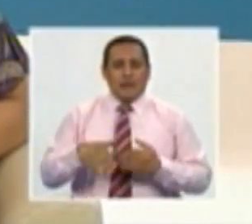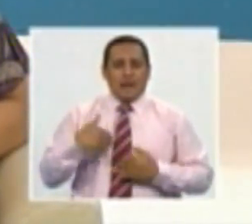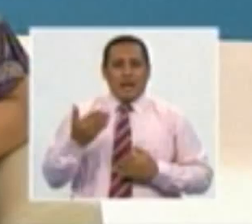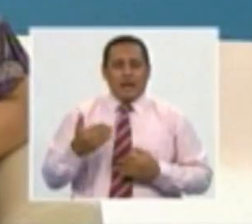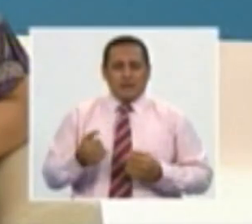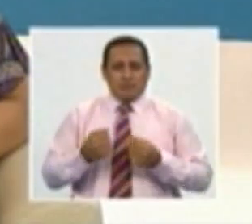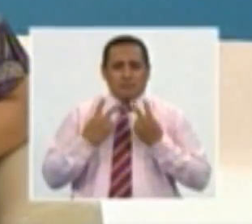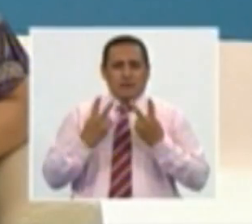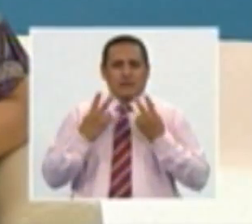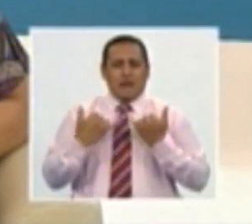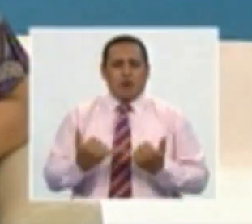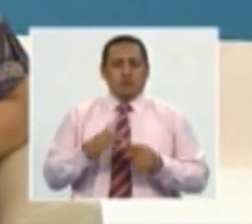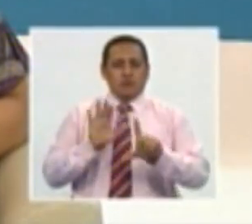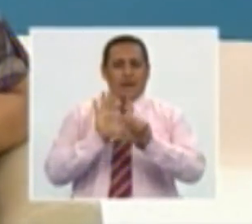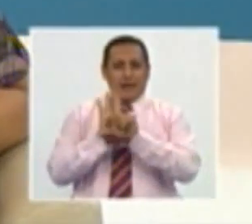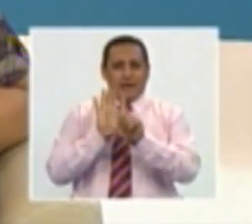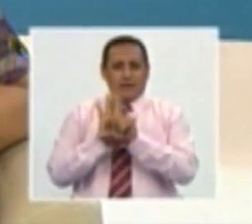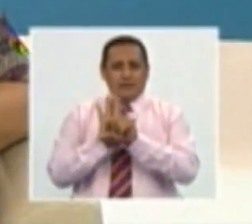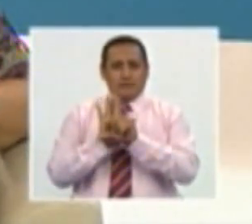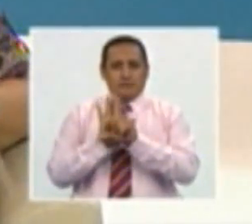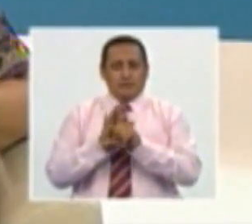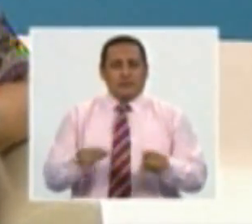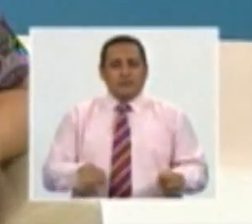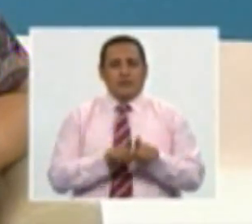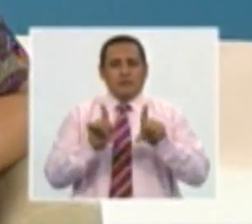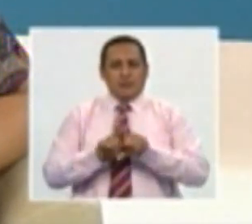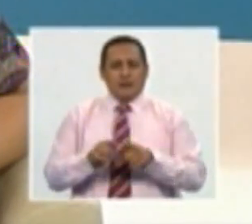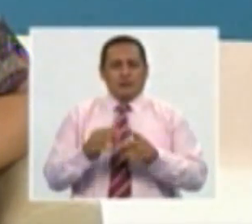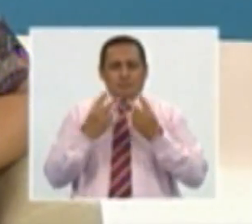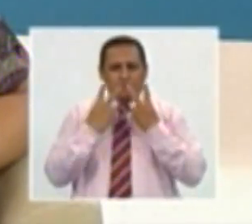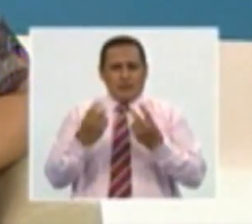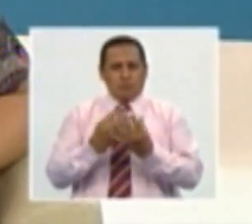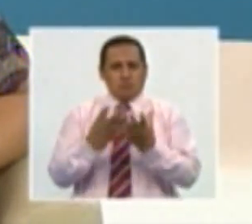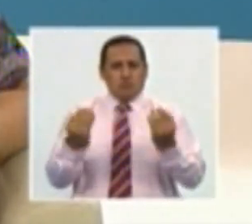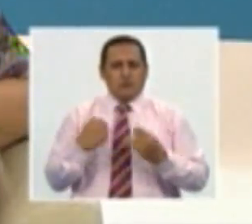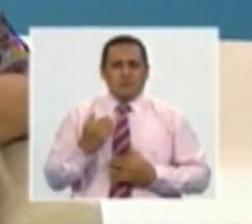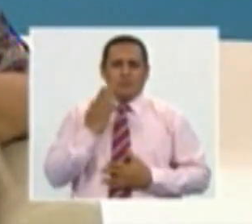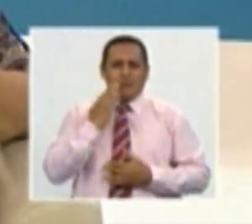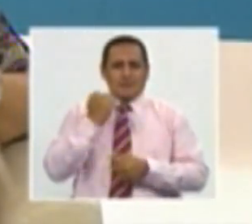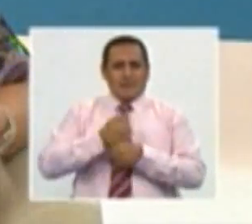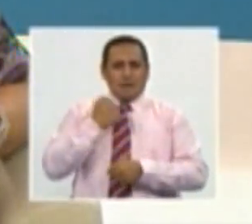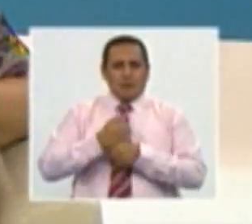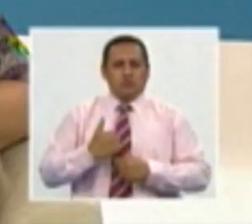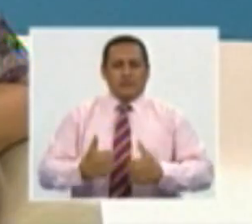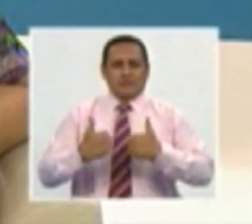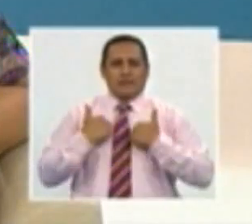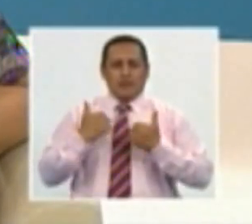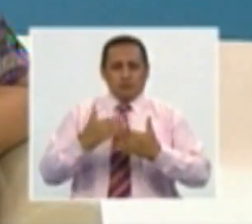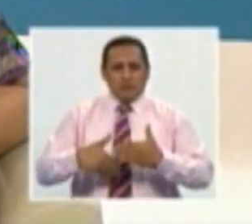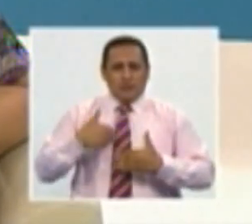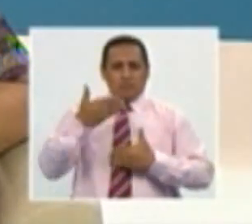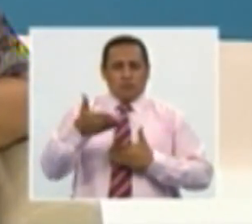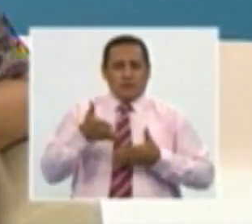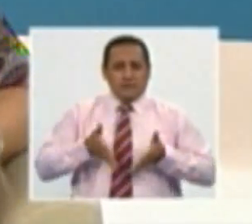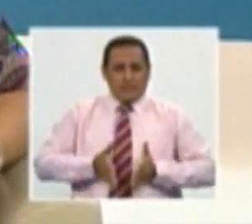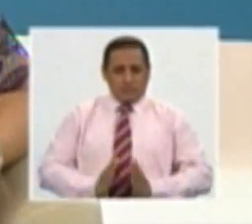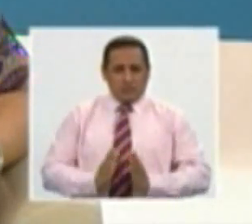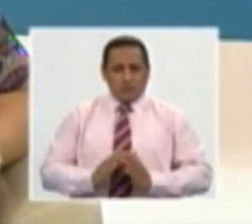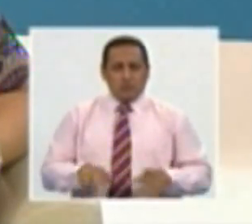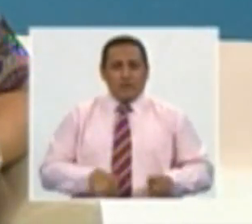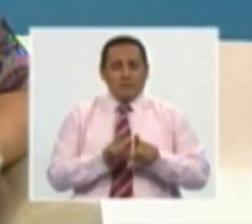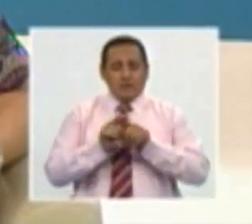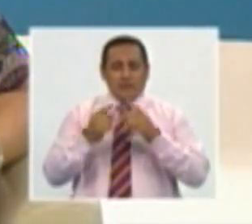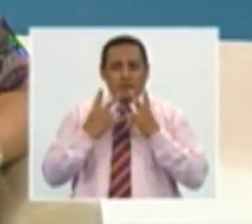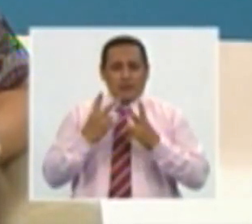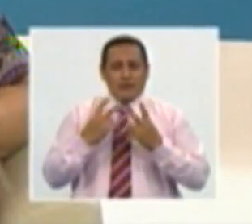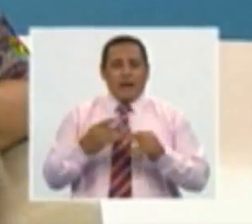Existe entonces una ley que arropa a todas las madres trabajadoras en este descanso pre y postnatal, y en principio